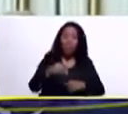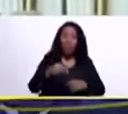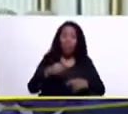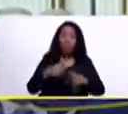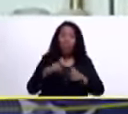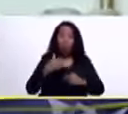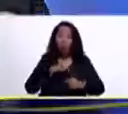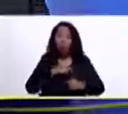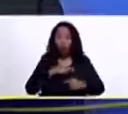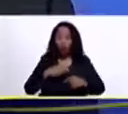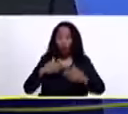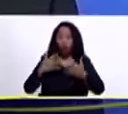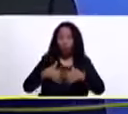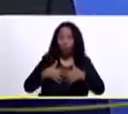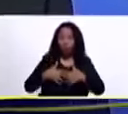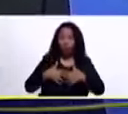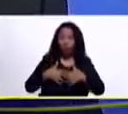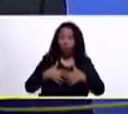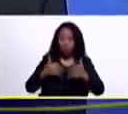estar aquí y vamos a hacer